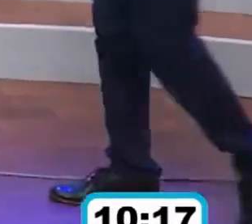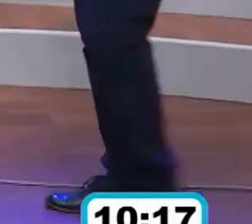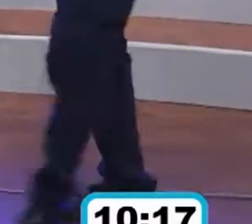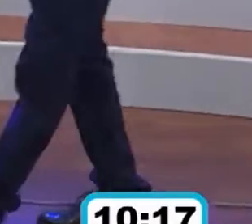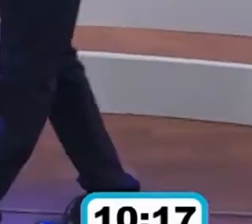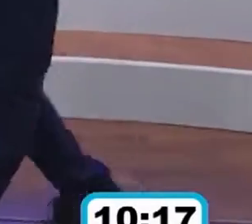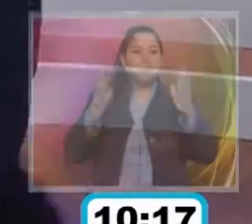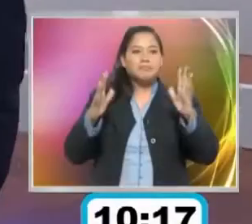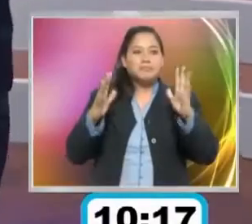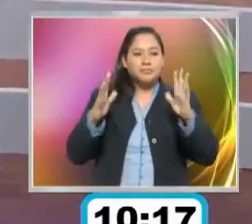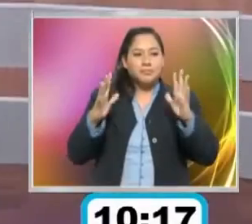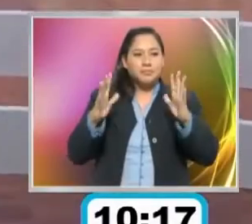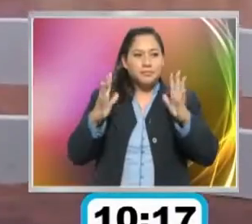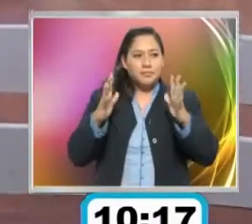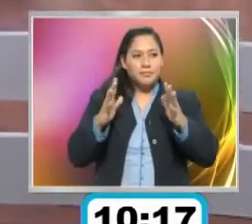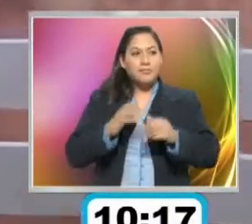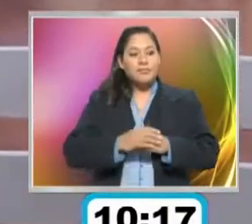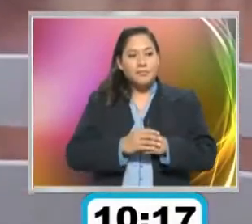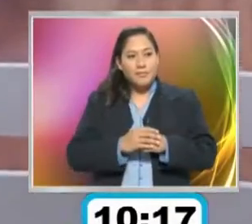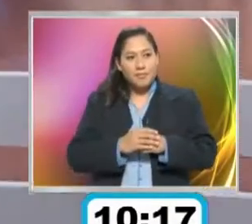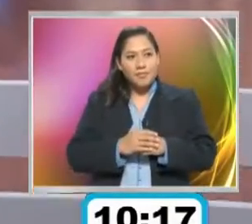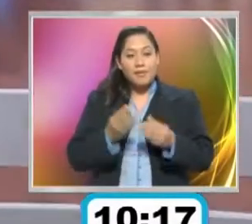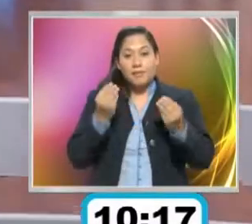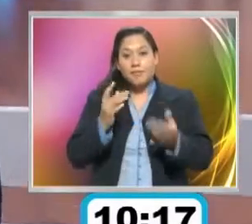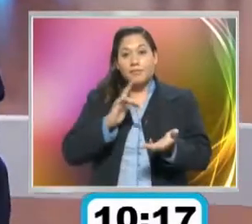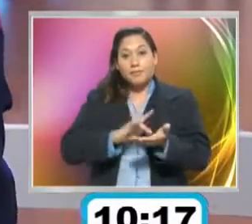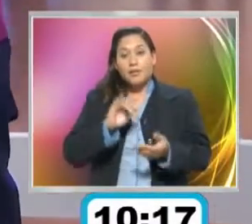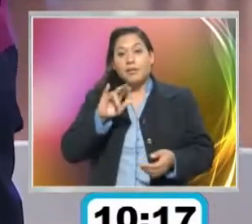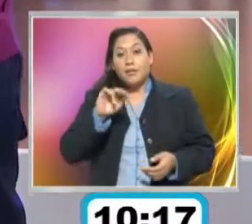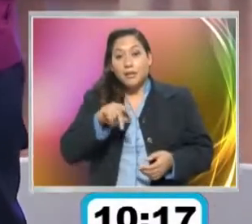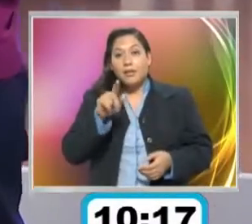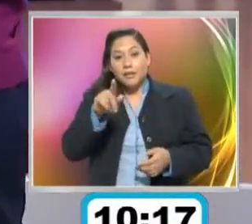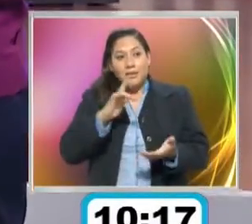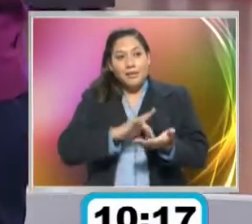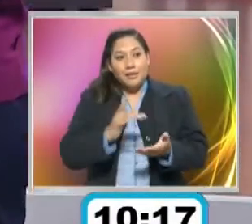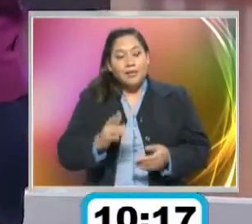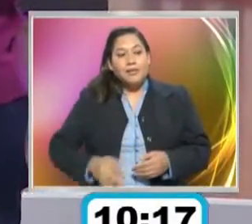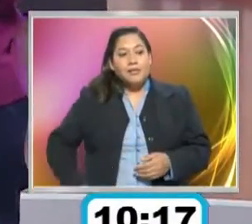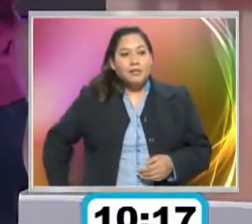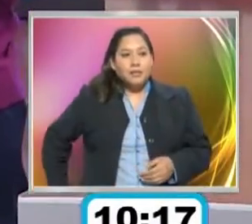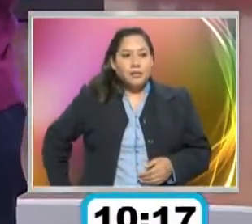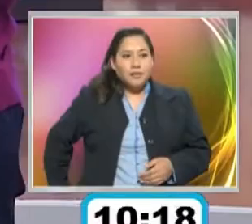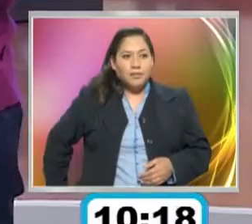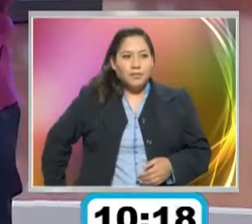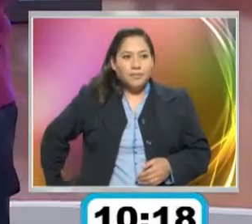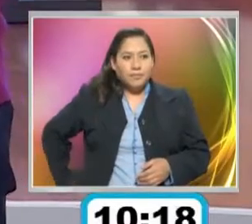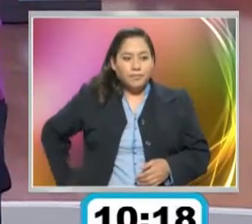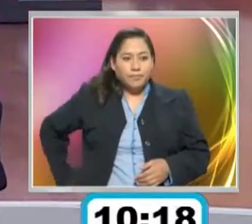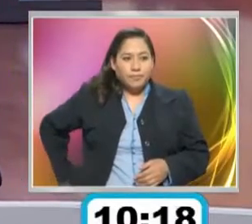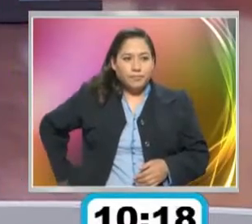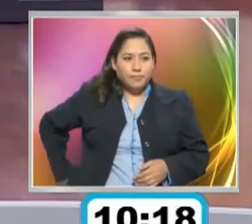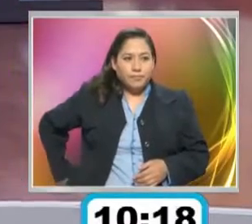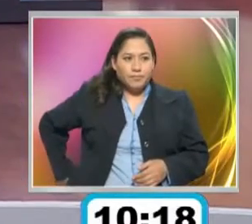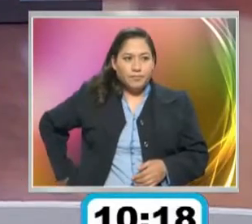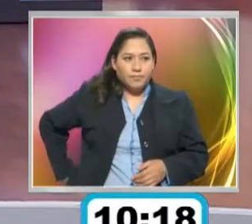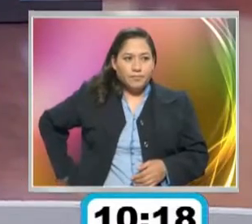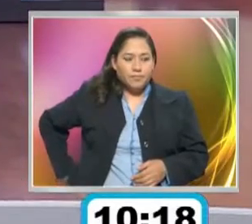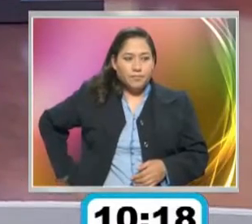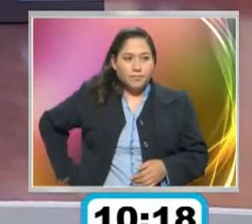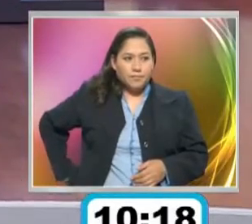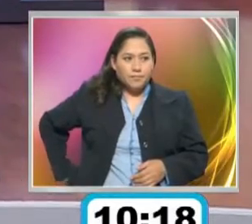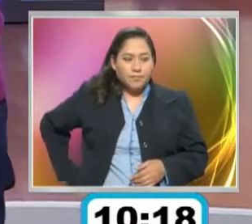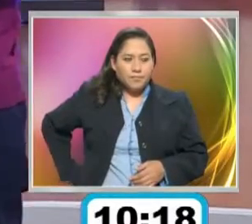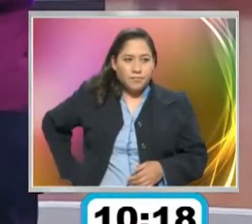¡Bravo! Esto fue Serenata, él es Juan Solo. Muchísimas gracias, Juan. No, a ti. Oye, en esta canción hablas de dar todo el amor. Sí, por